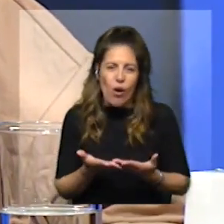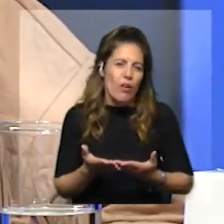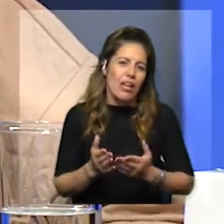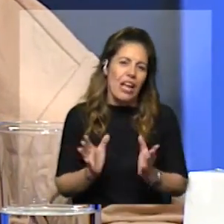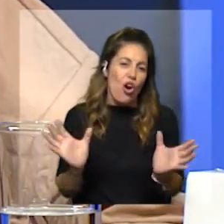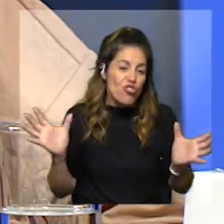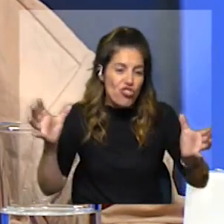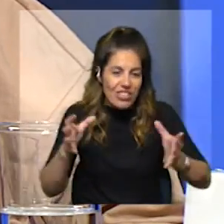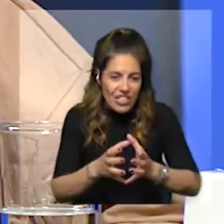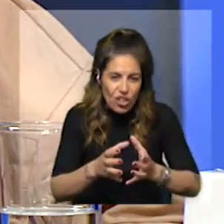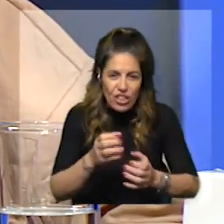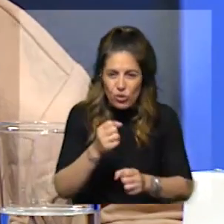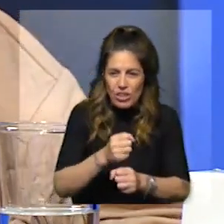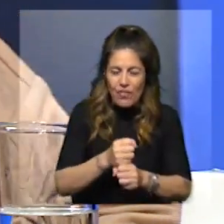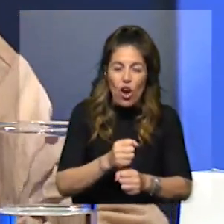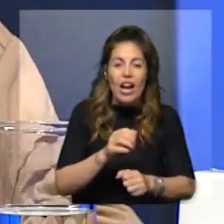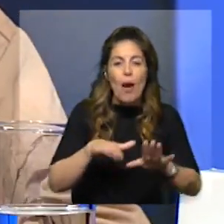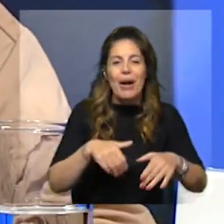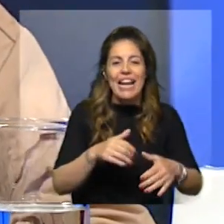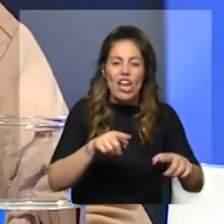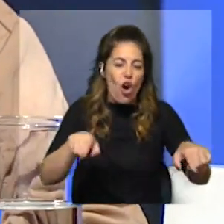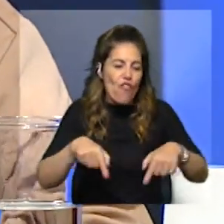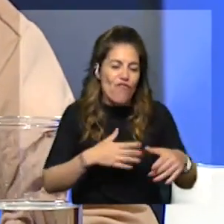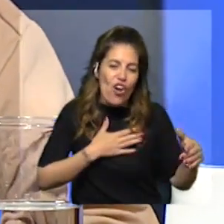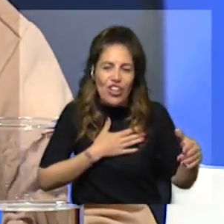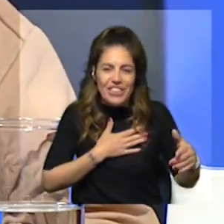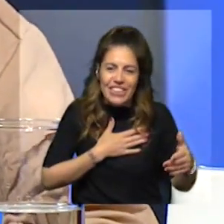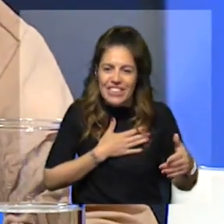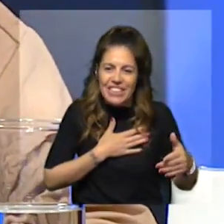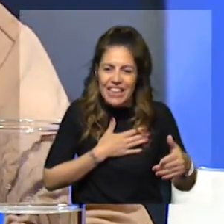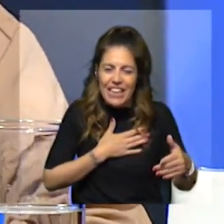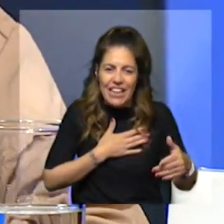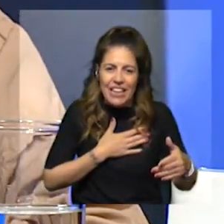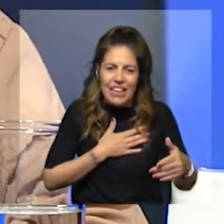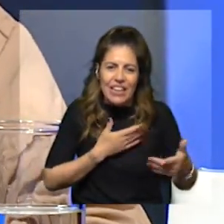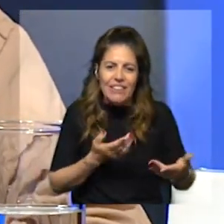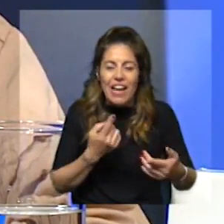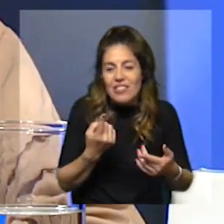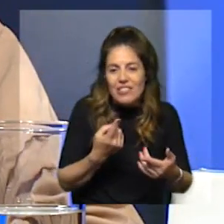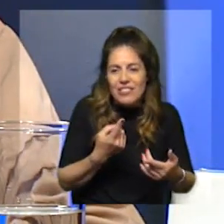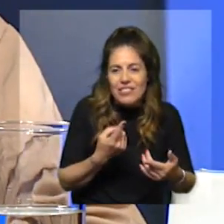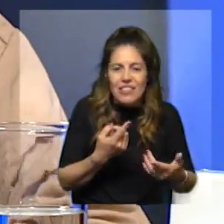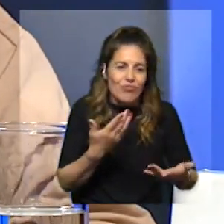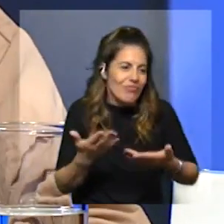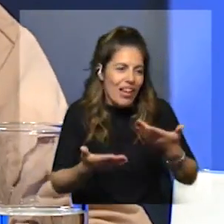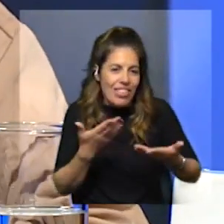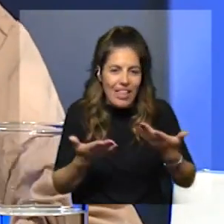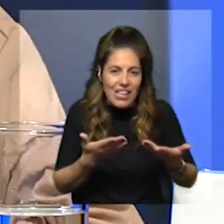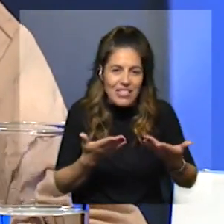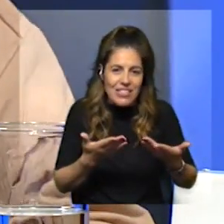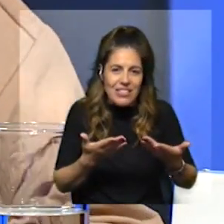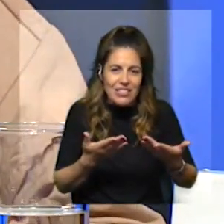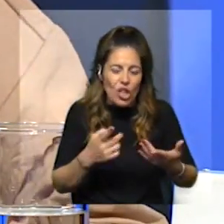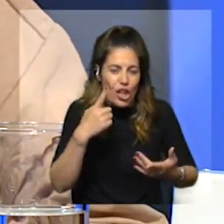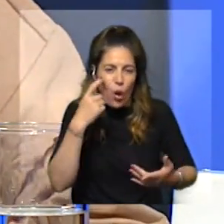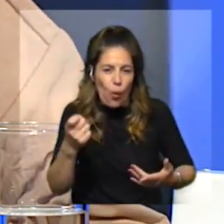tu trabajo. Porque capaz que en el boliche no es de disfrutar tanto la banda porque tenés que gozarla. Estás en una, imagínate, ni te das cuenta